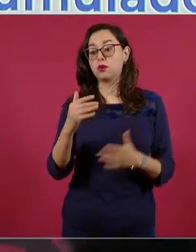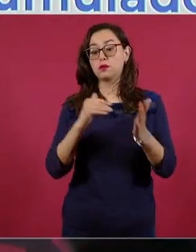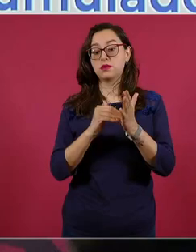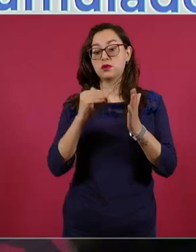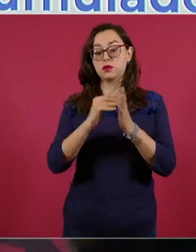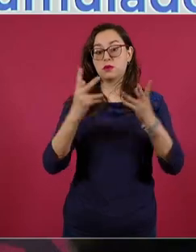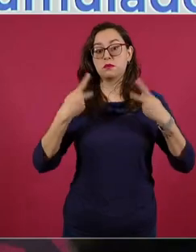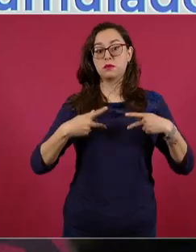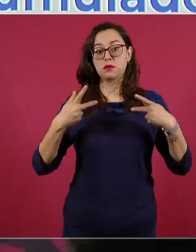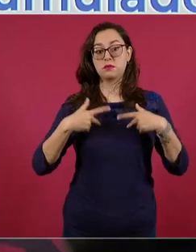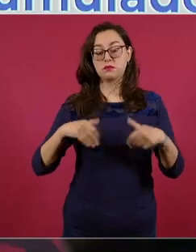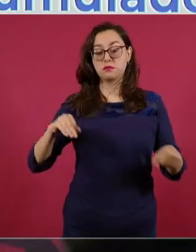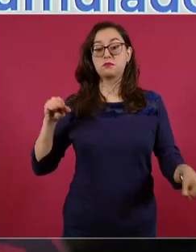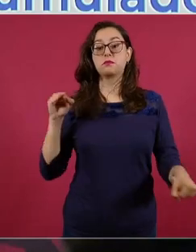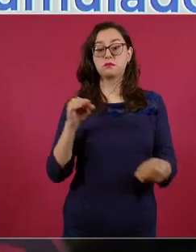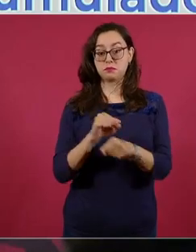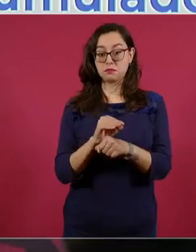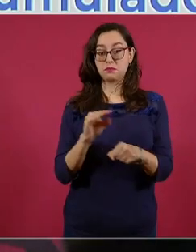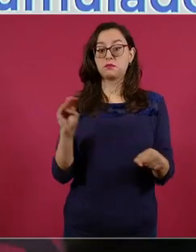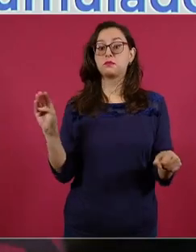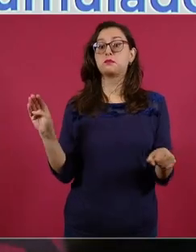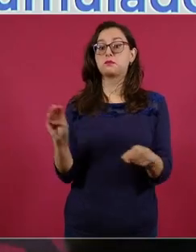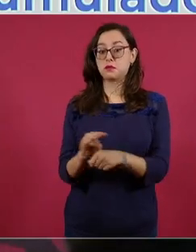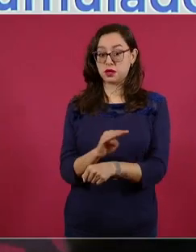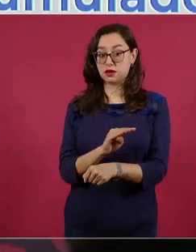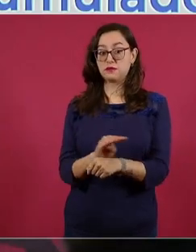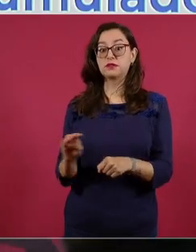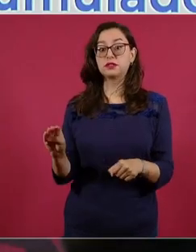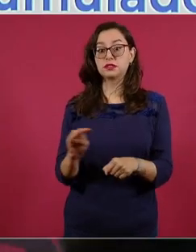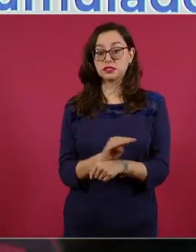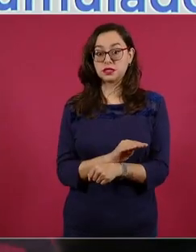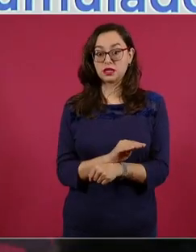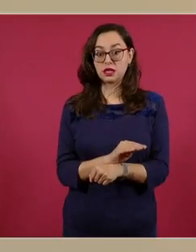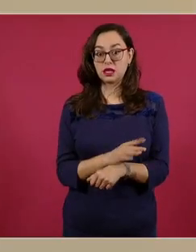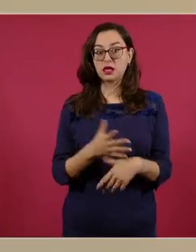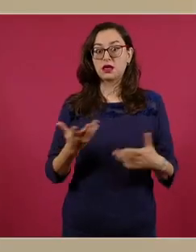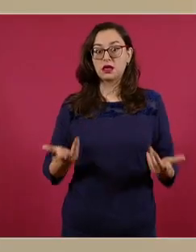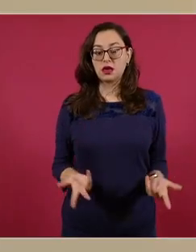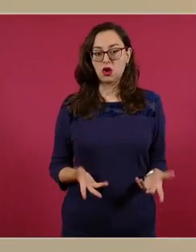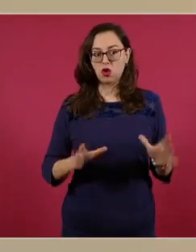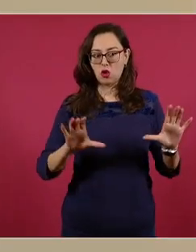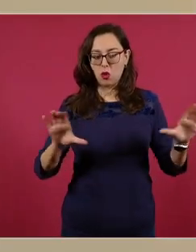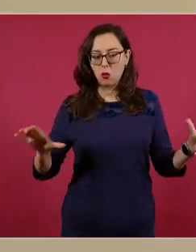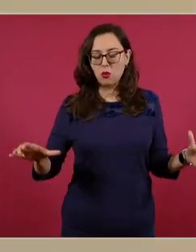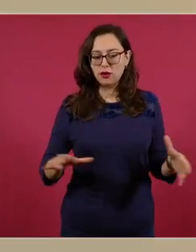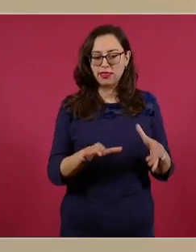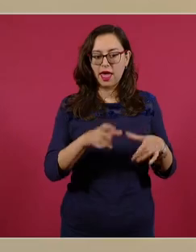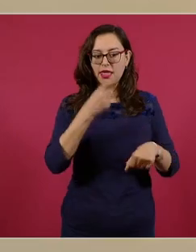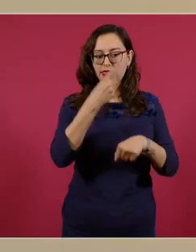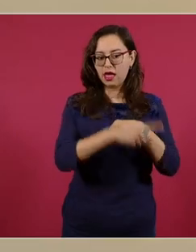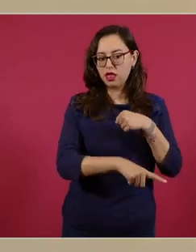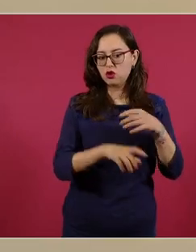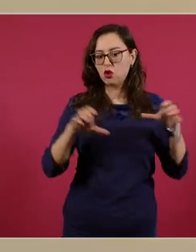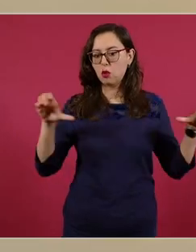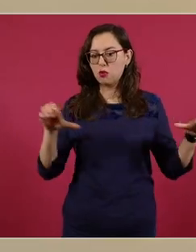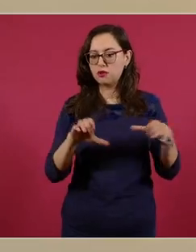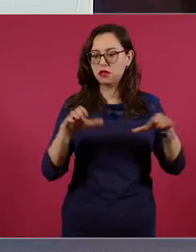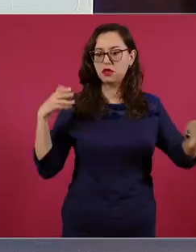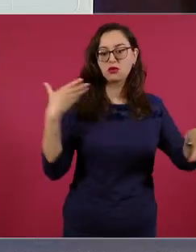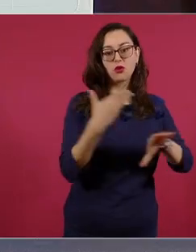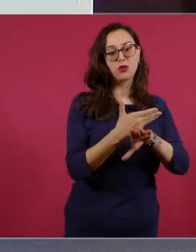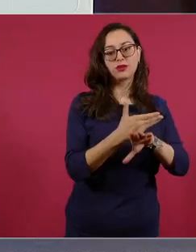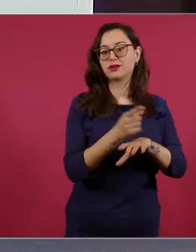beneficiadas, y queremos subrayar ese término: no familias afectadas, no comunidades afectadas, sino que se sumaron a